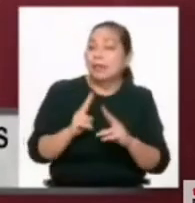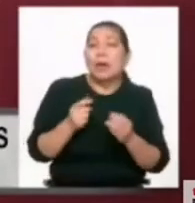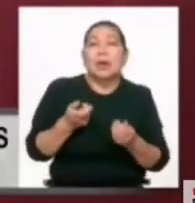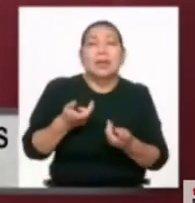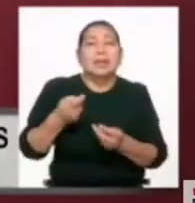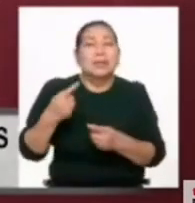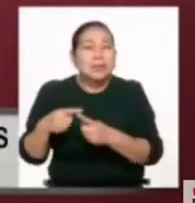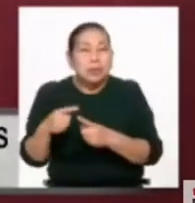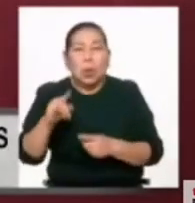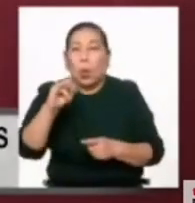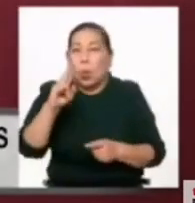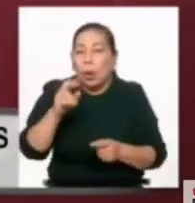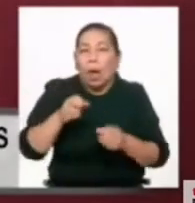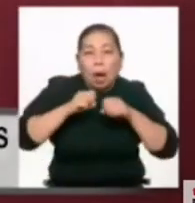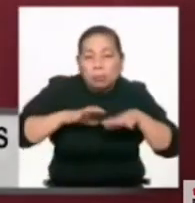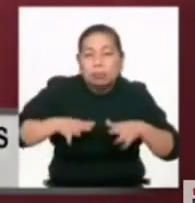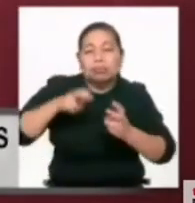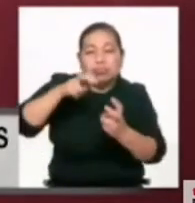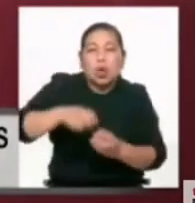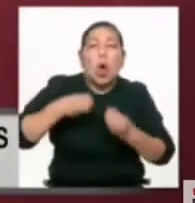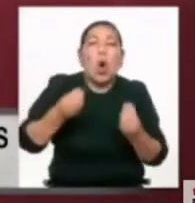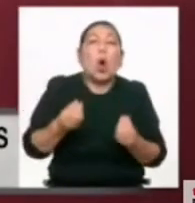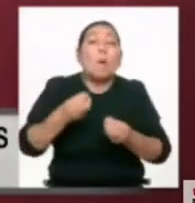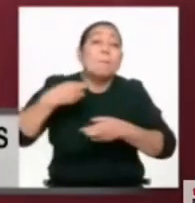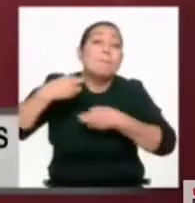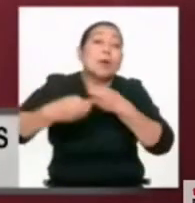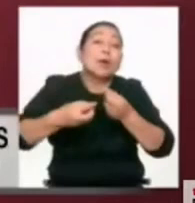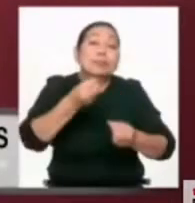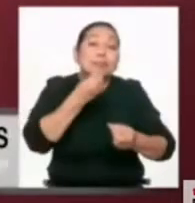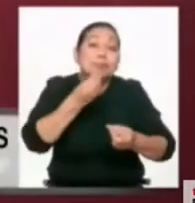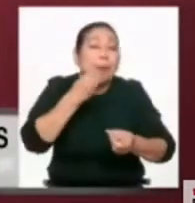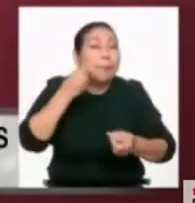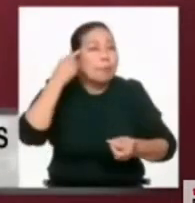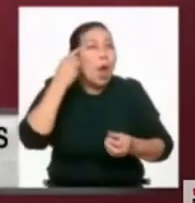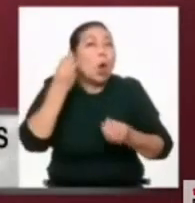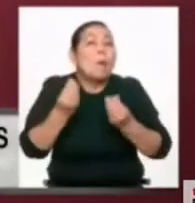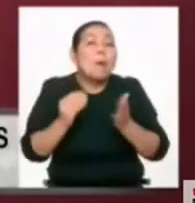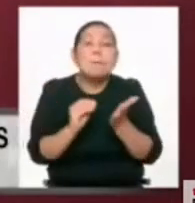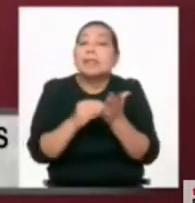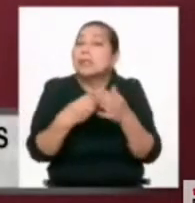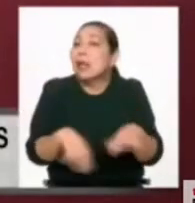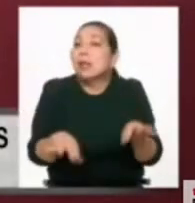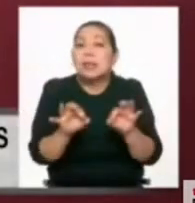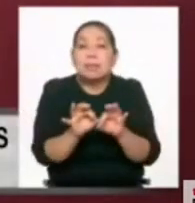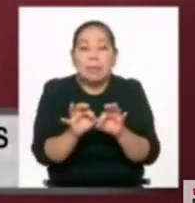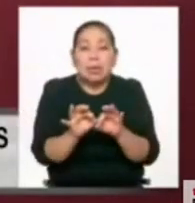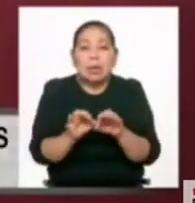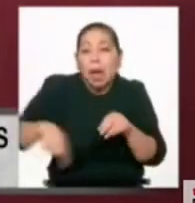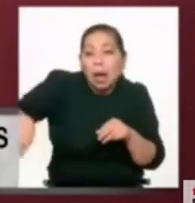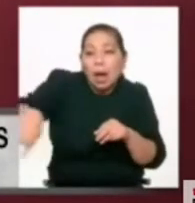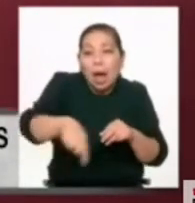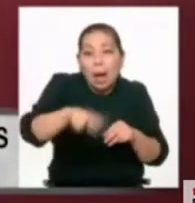con los fertilizantes, las campañas agrícolas, la producción de alimentos pensando en prioridad en el mercado